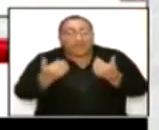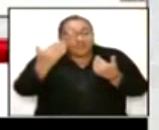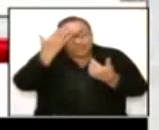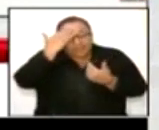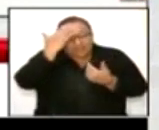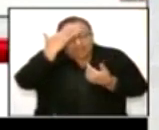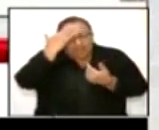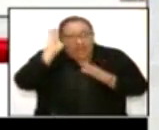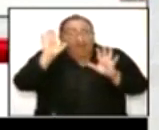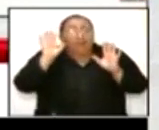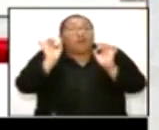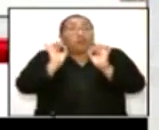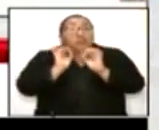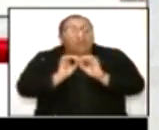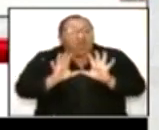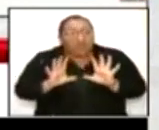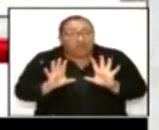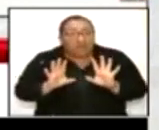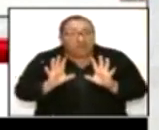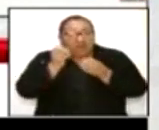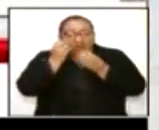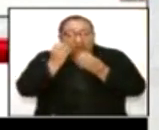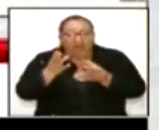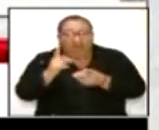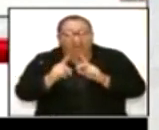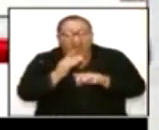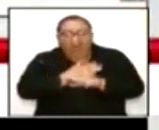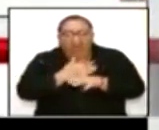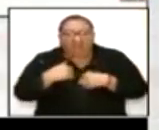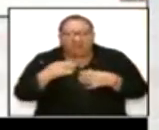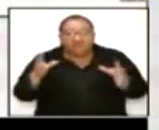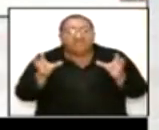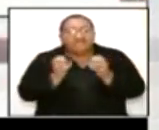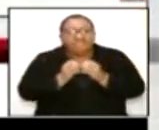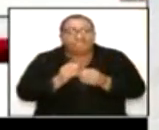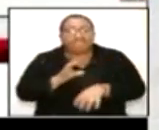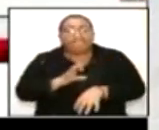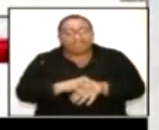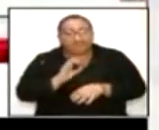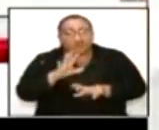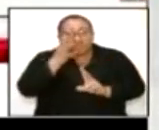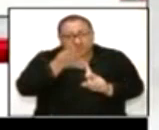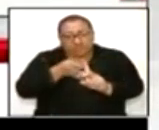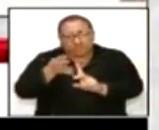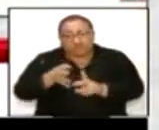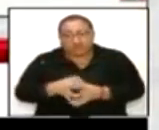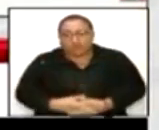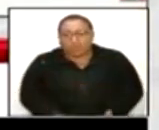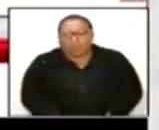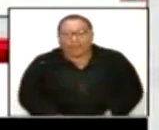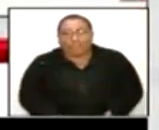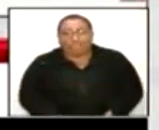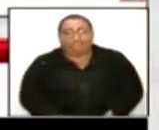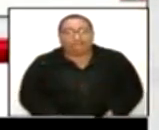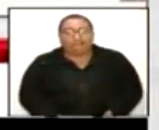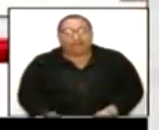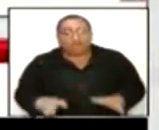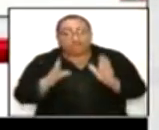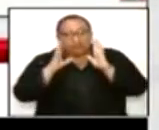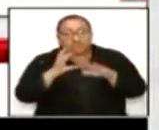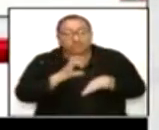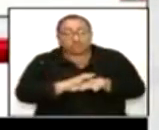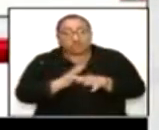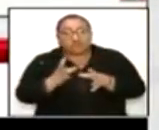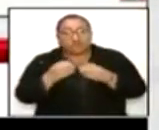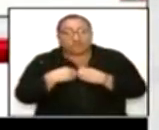la posibilidad de decidir informadamente y solicitar acceder a una junta médica para su evaluación. La atención médica que